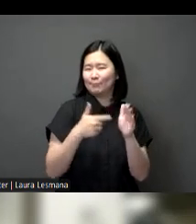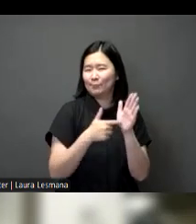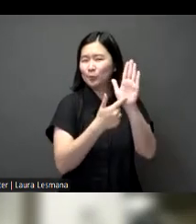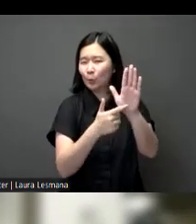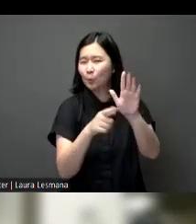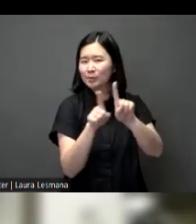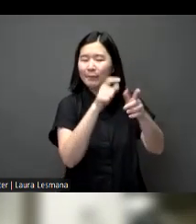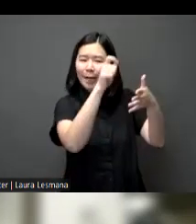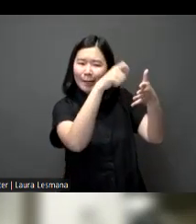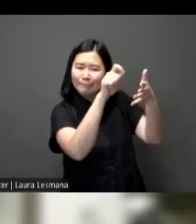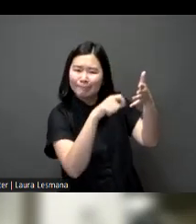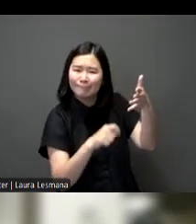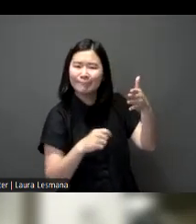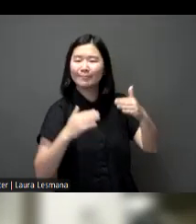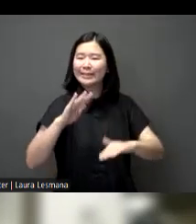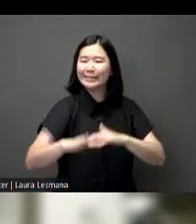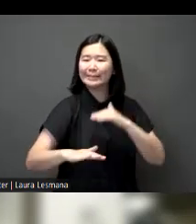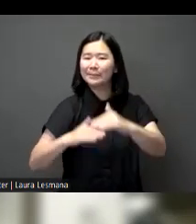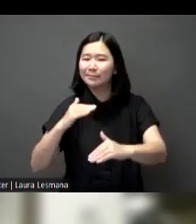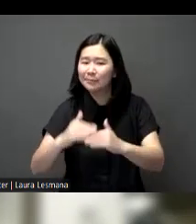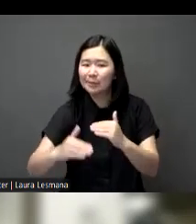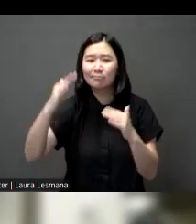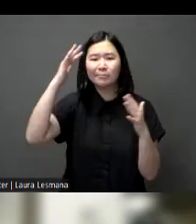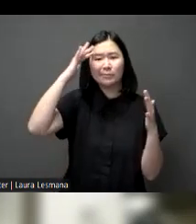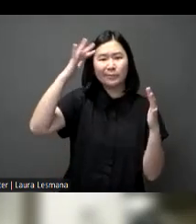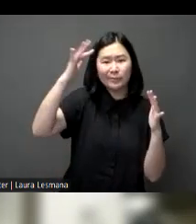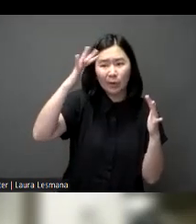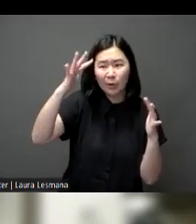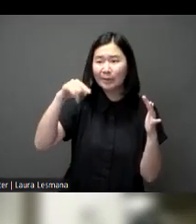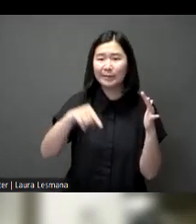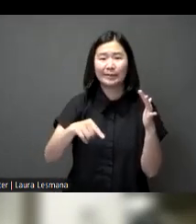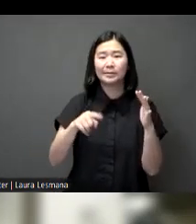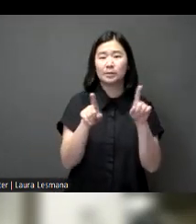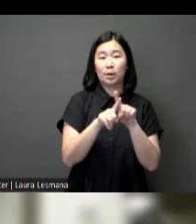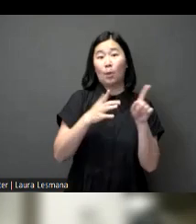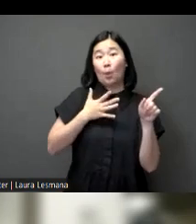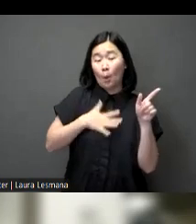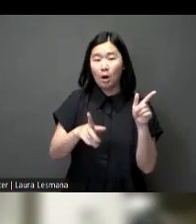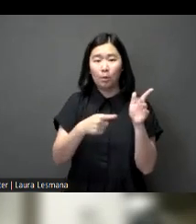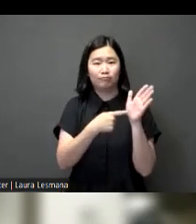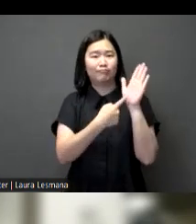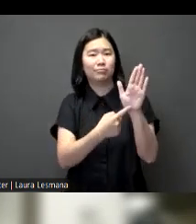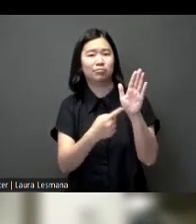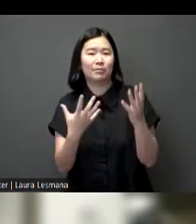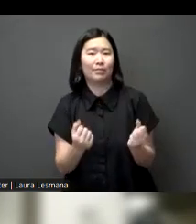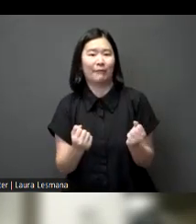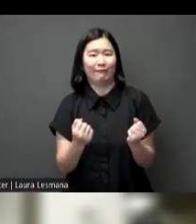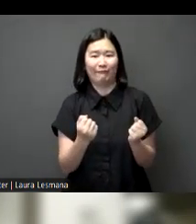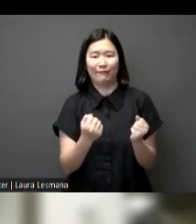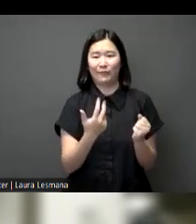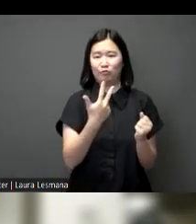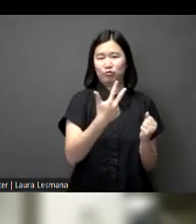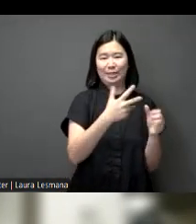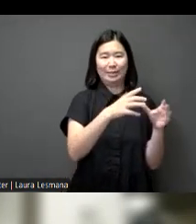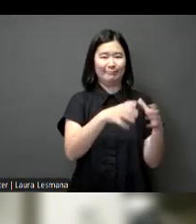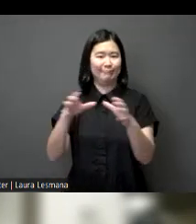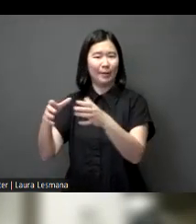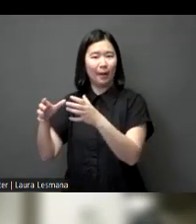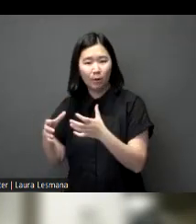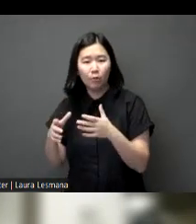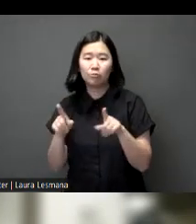región, ¿cierto?, del Biobío y la región de Arica y Parinacota. Son regiones que están a los